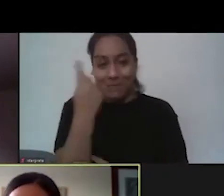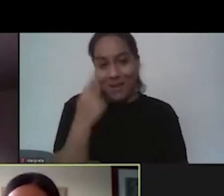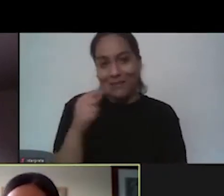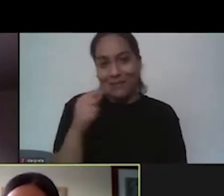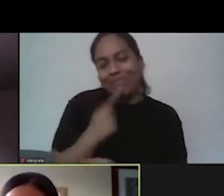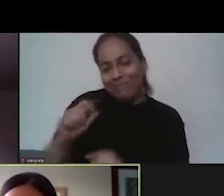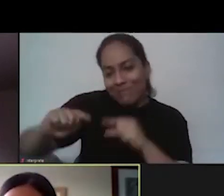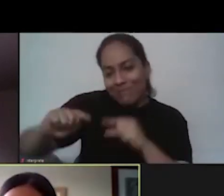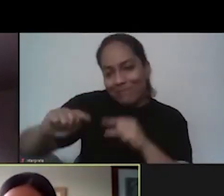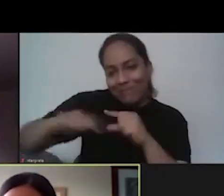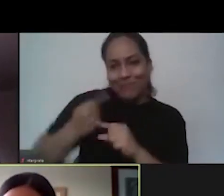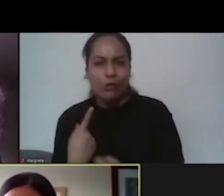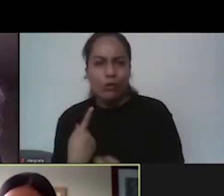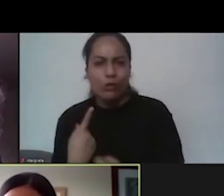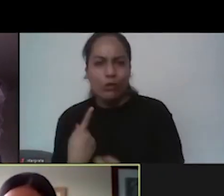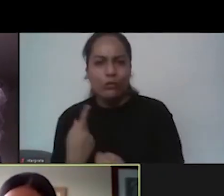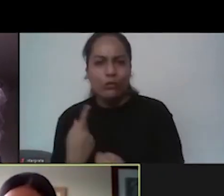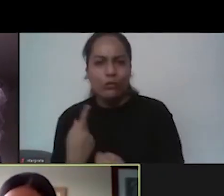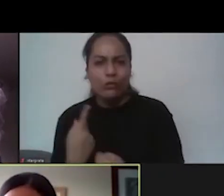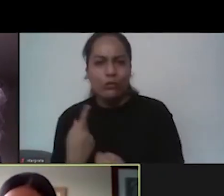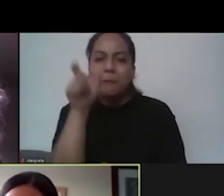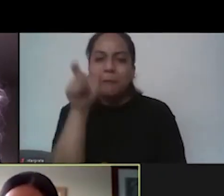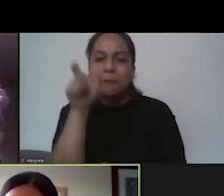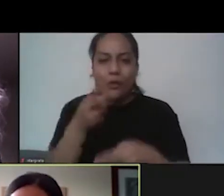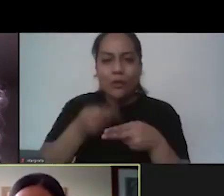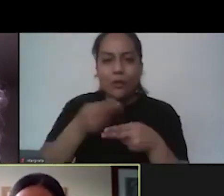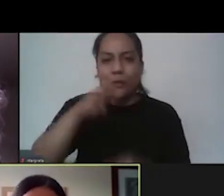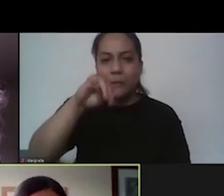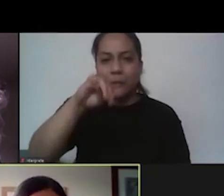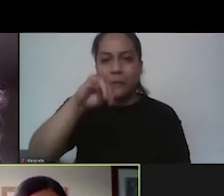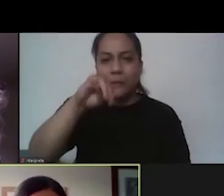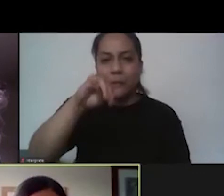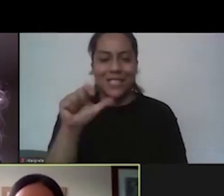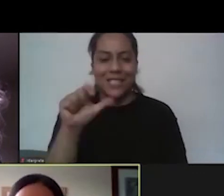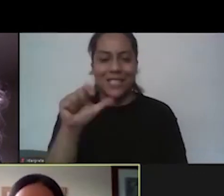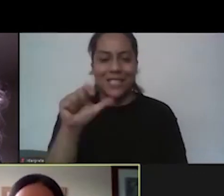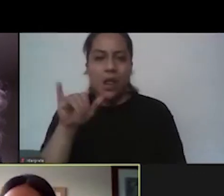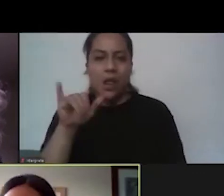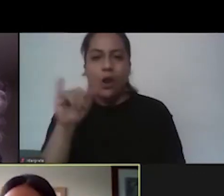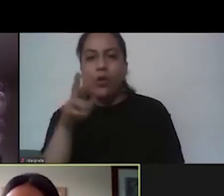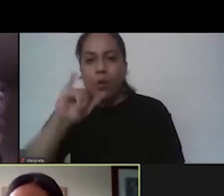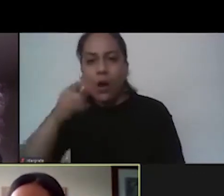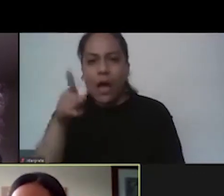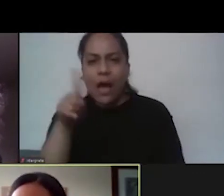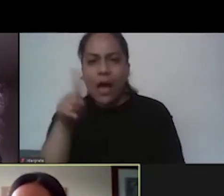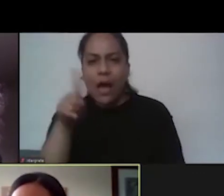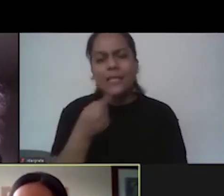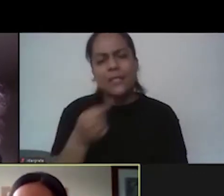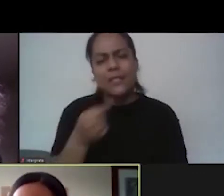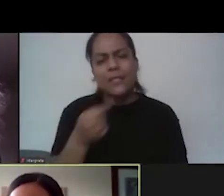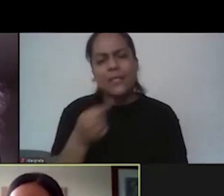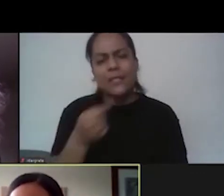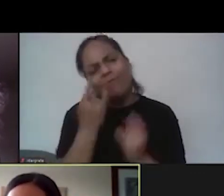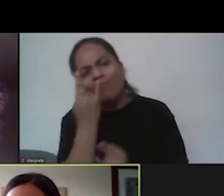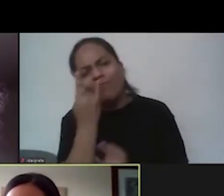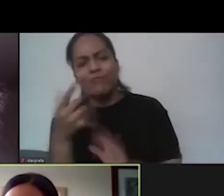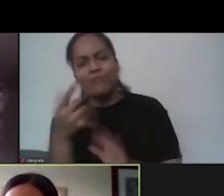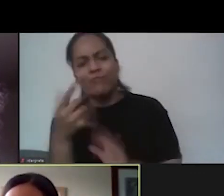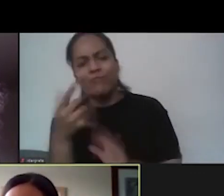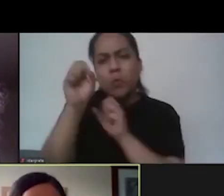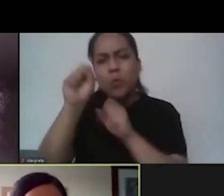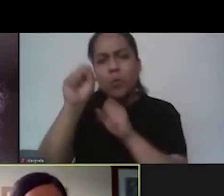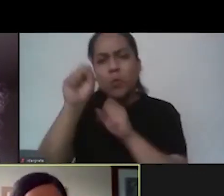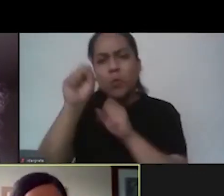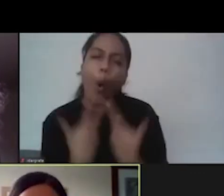y la hace Michelle Rojas, quien plantea que sería interesante escuchar sobre las